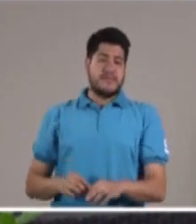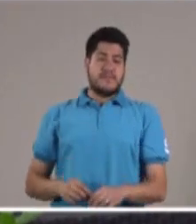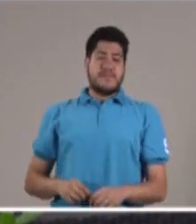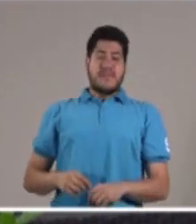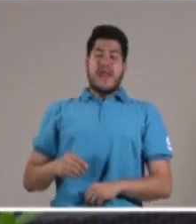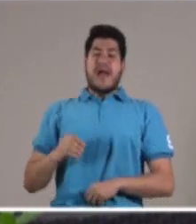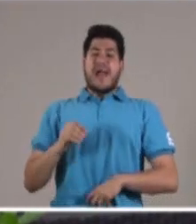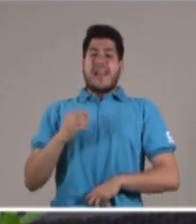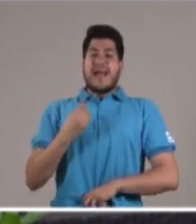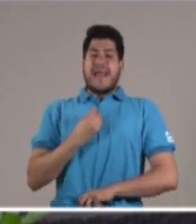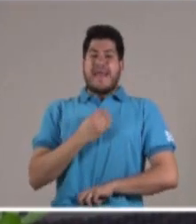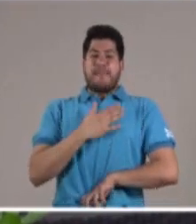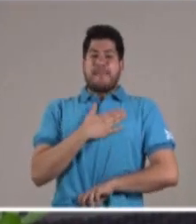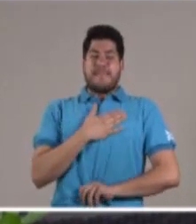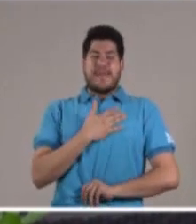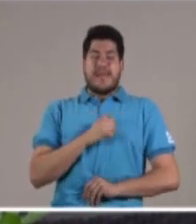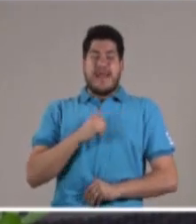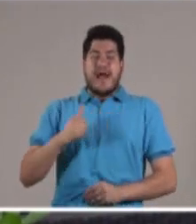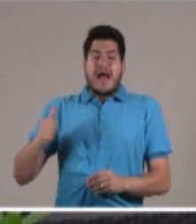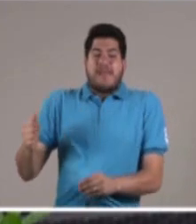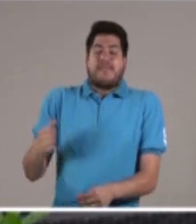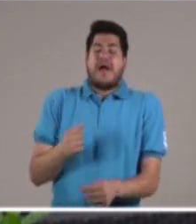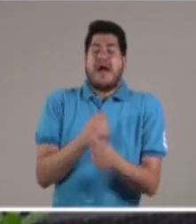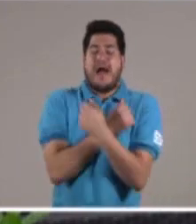a la que ama mi alma